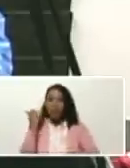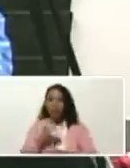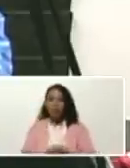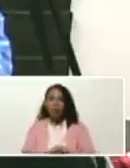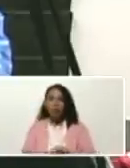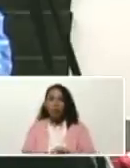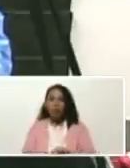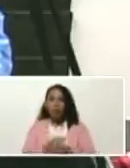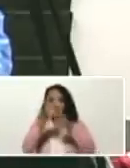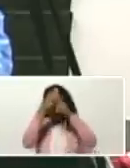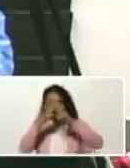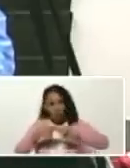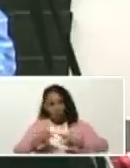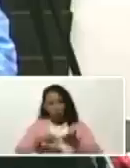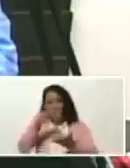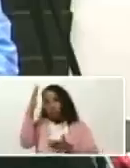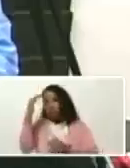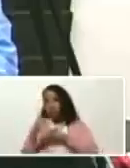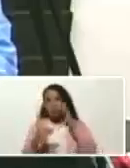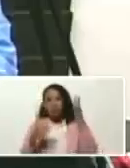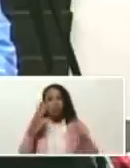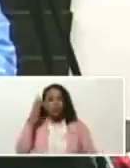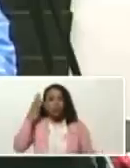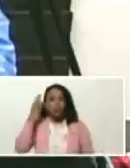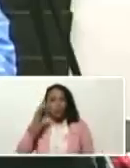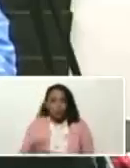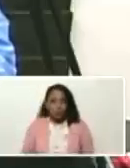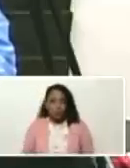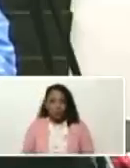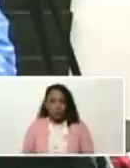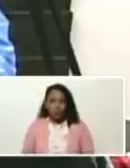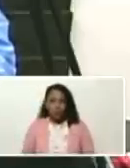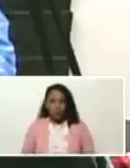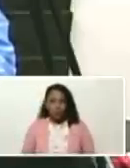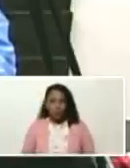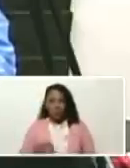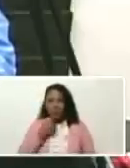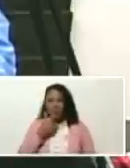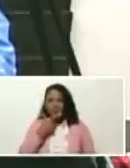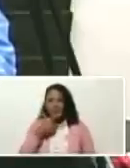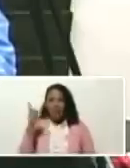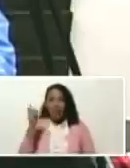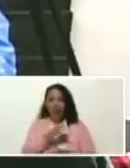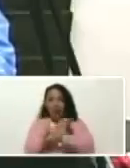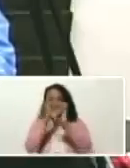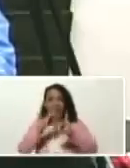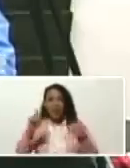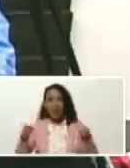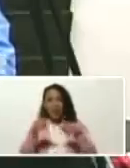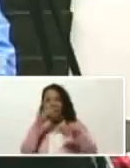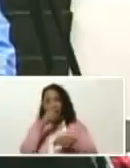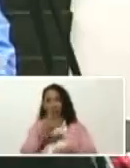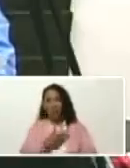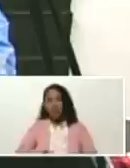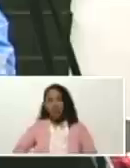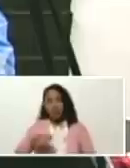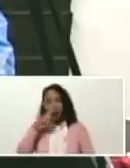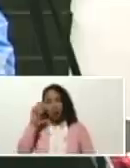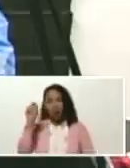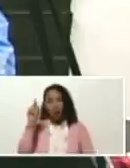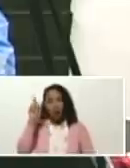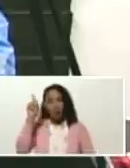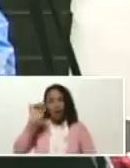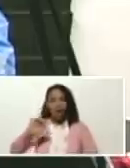honor y gloria bonafini da linda Peña dice feliz cumpleaños presidente maduro desde